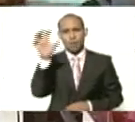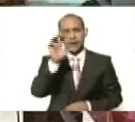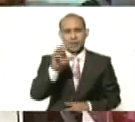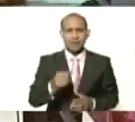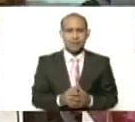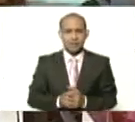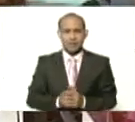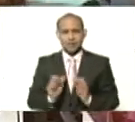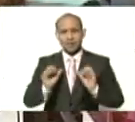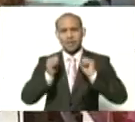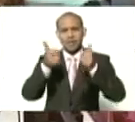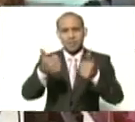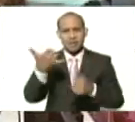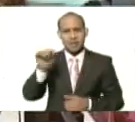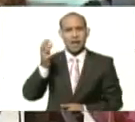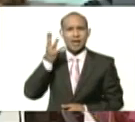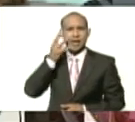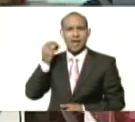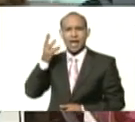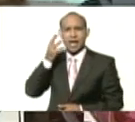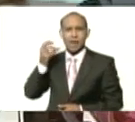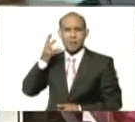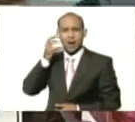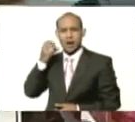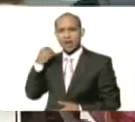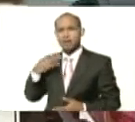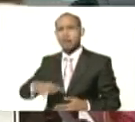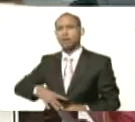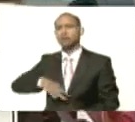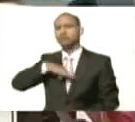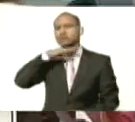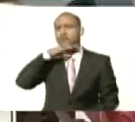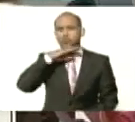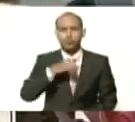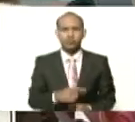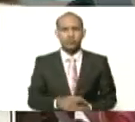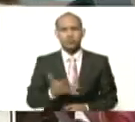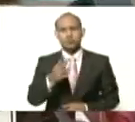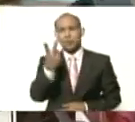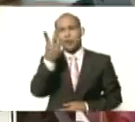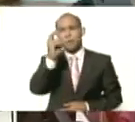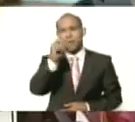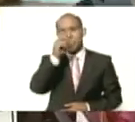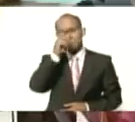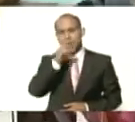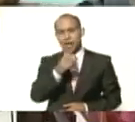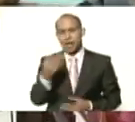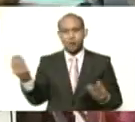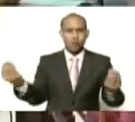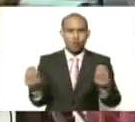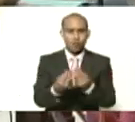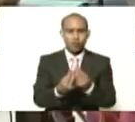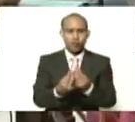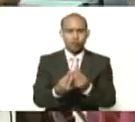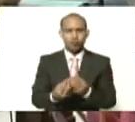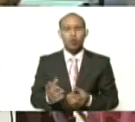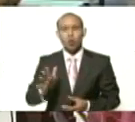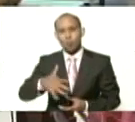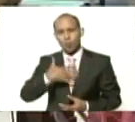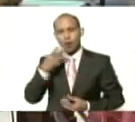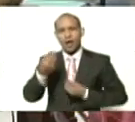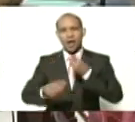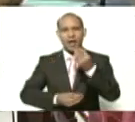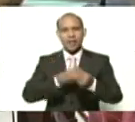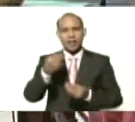de la experiencia acumulada durante ya más de 20 años hacen posible el sueño